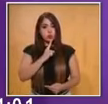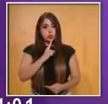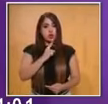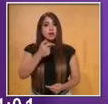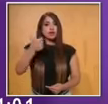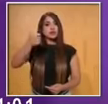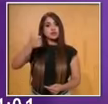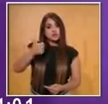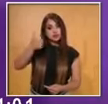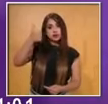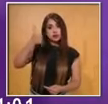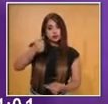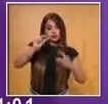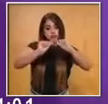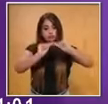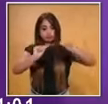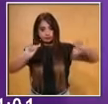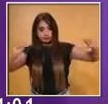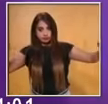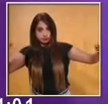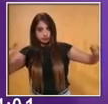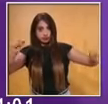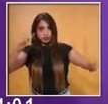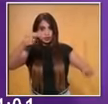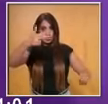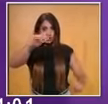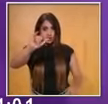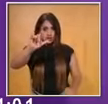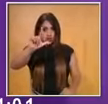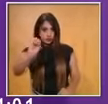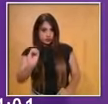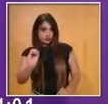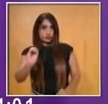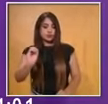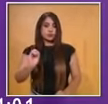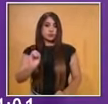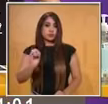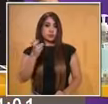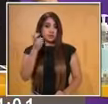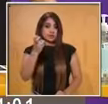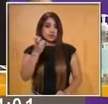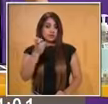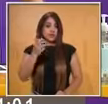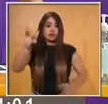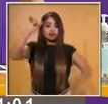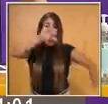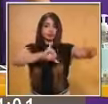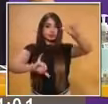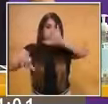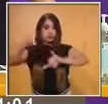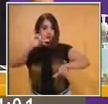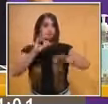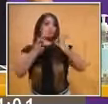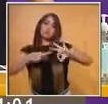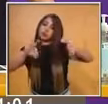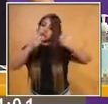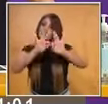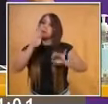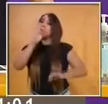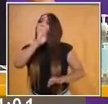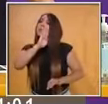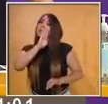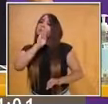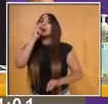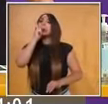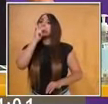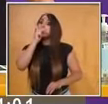hilo. Para ese experimento sí es importante que tu mami, tu papi o algún adulto o alguien que sea capaz